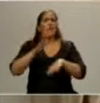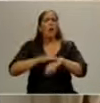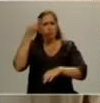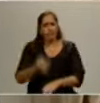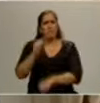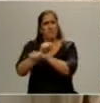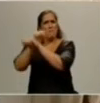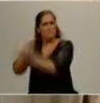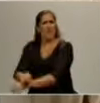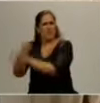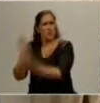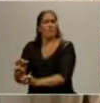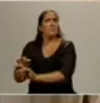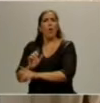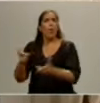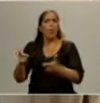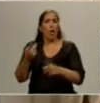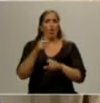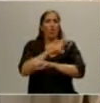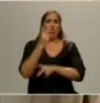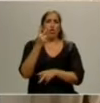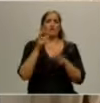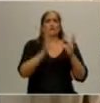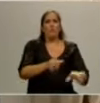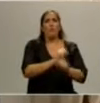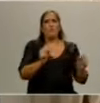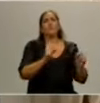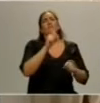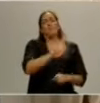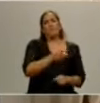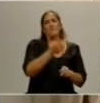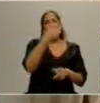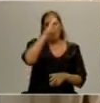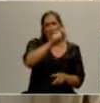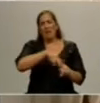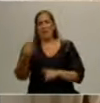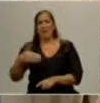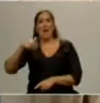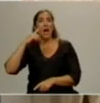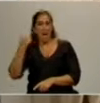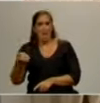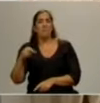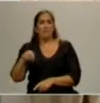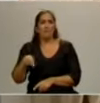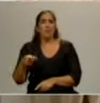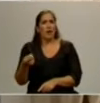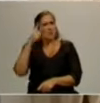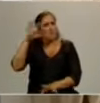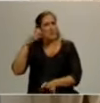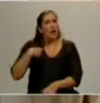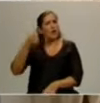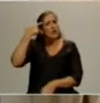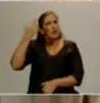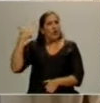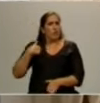por ninguno de los 2 atentados y muy en especial por el de la AMIA. Recuerden cómo hemos trabajado en